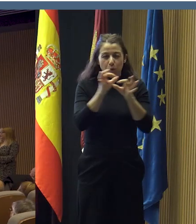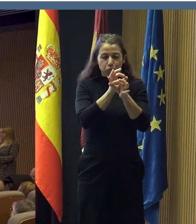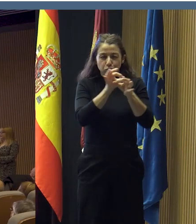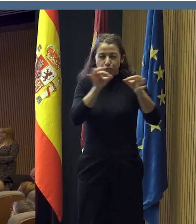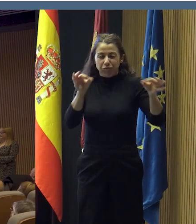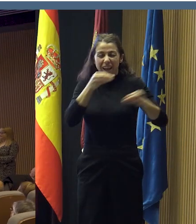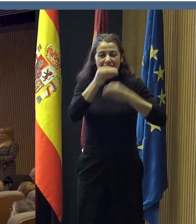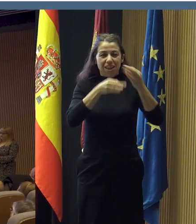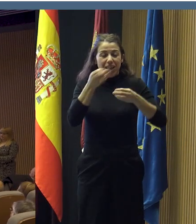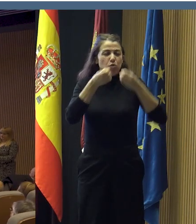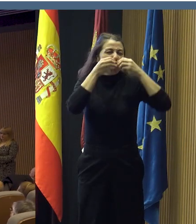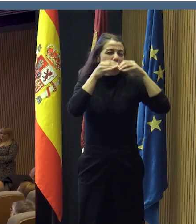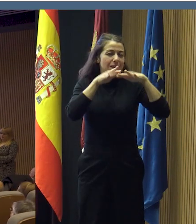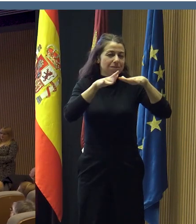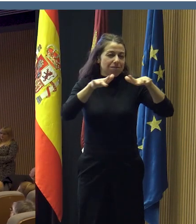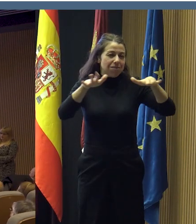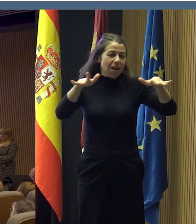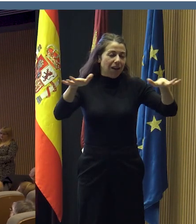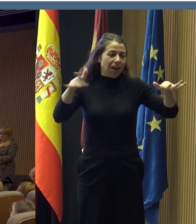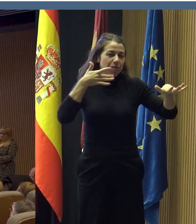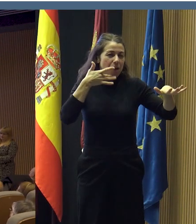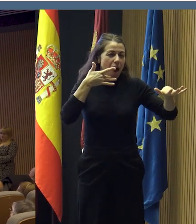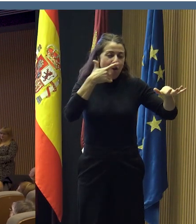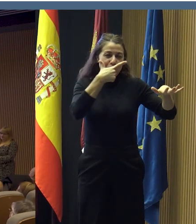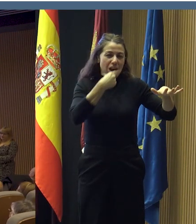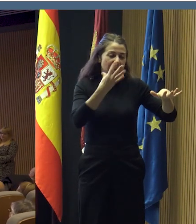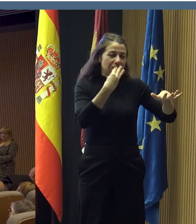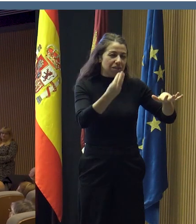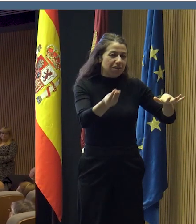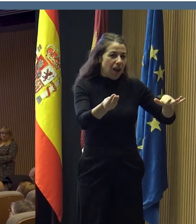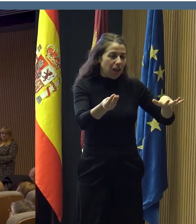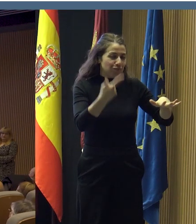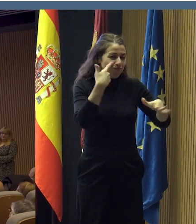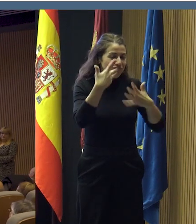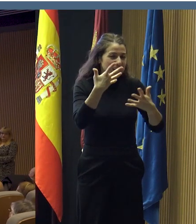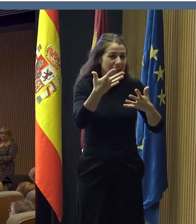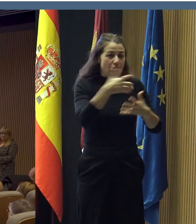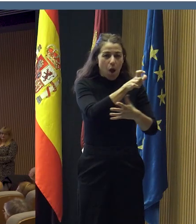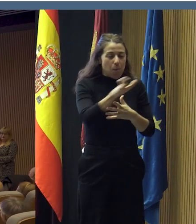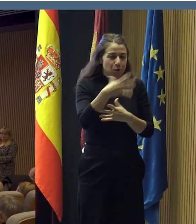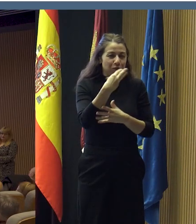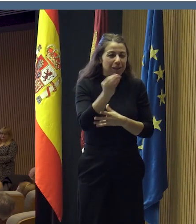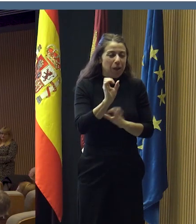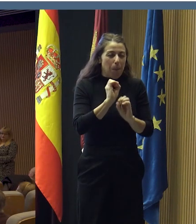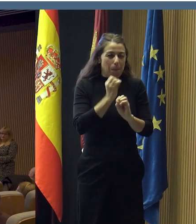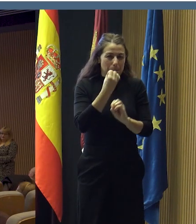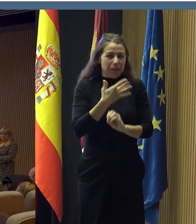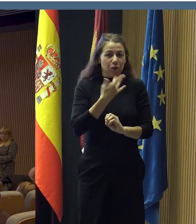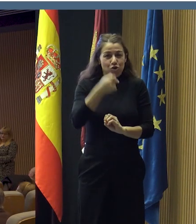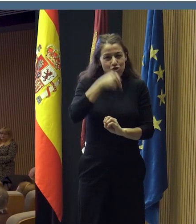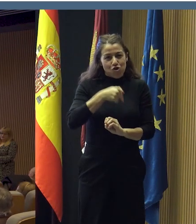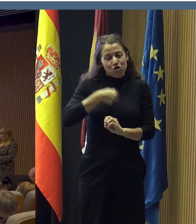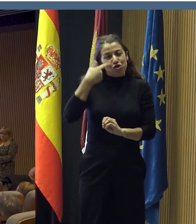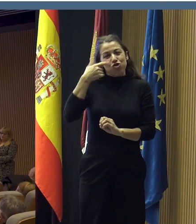brutales hace que su mensaje llegue con una facilidad increíble al ciudadano. Y hoy